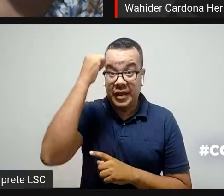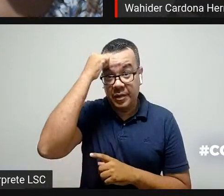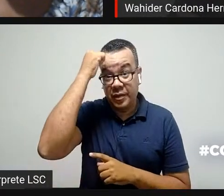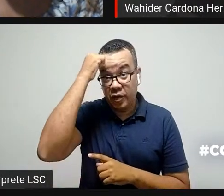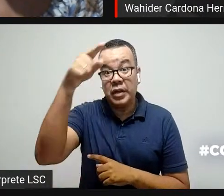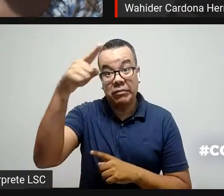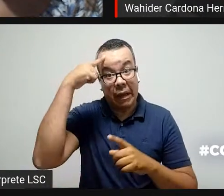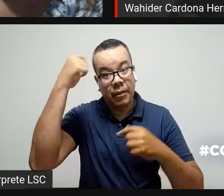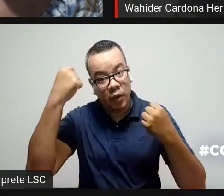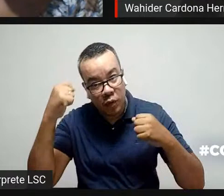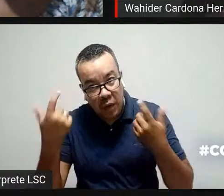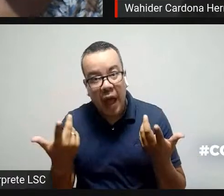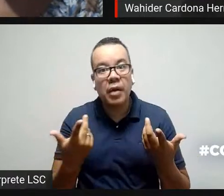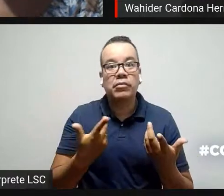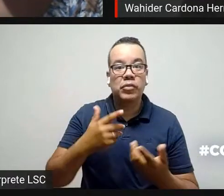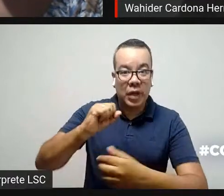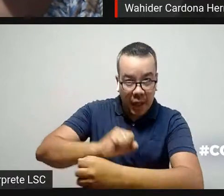aulas.